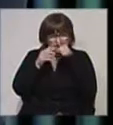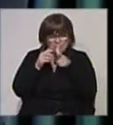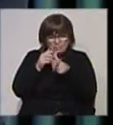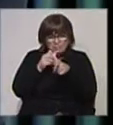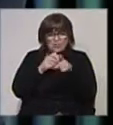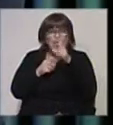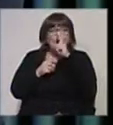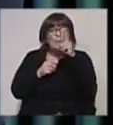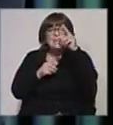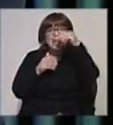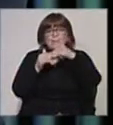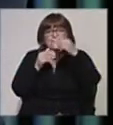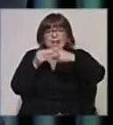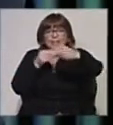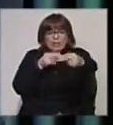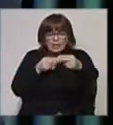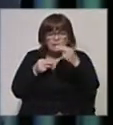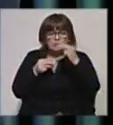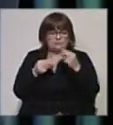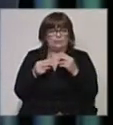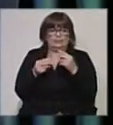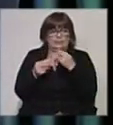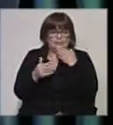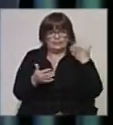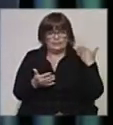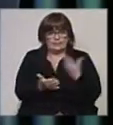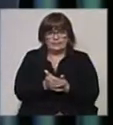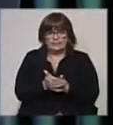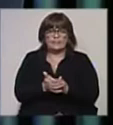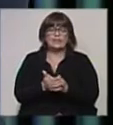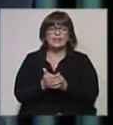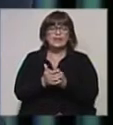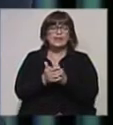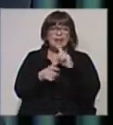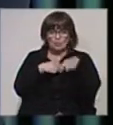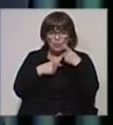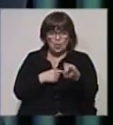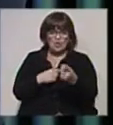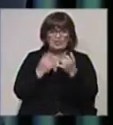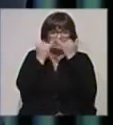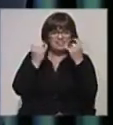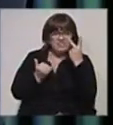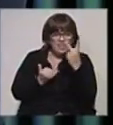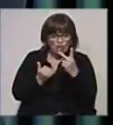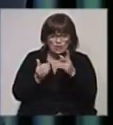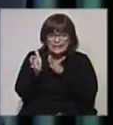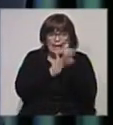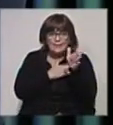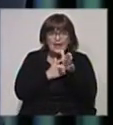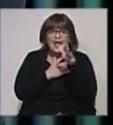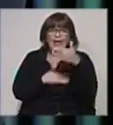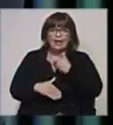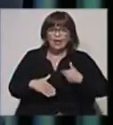de largo, una cosa impresionante. Y a los 2 días de que se escapa, el